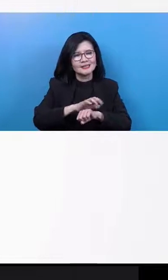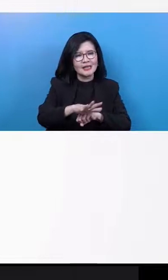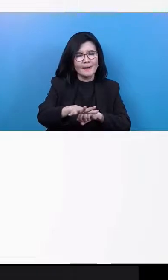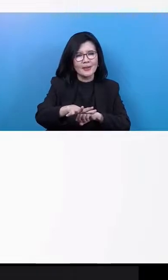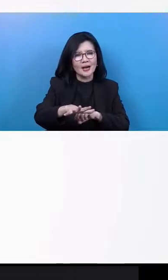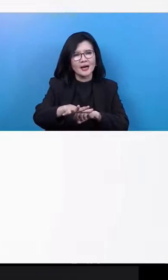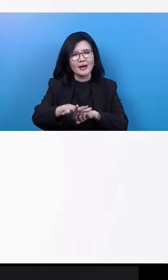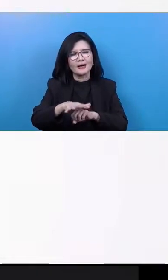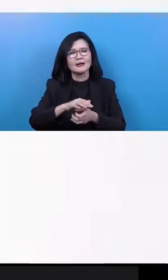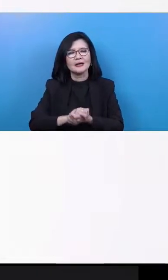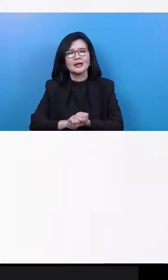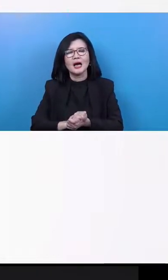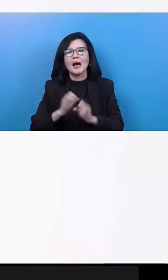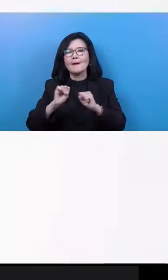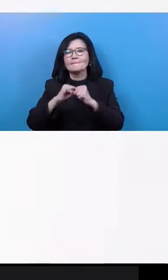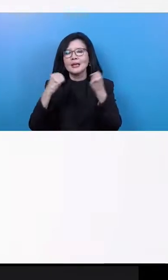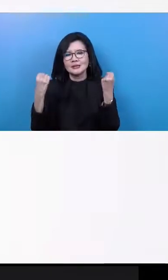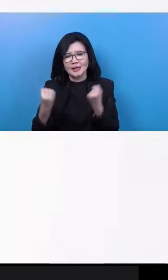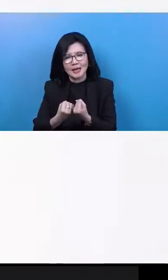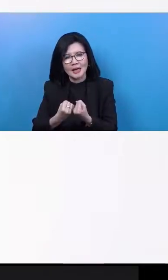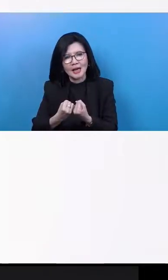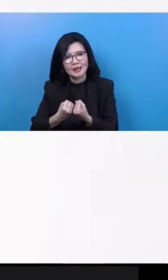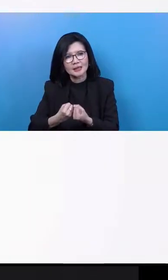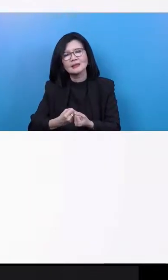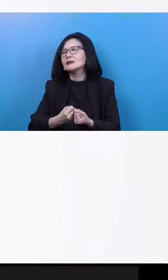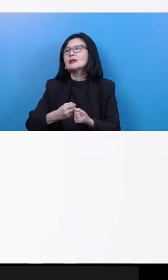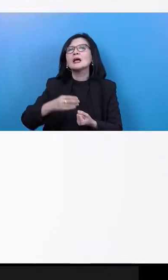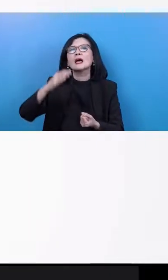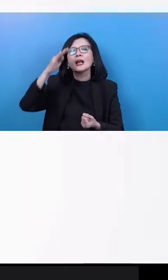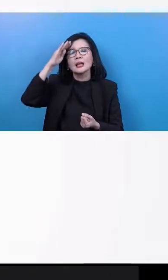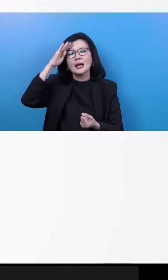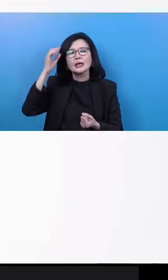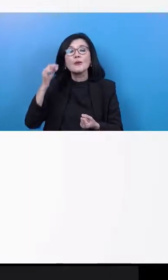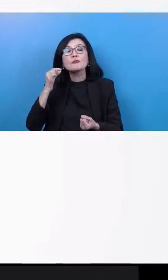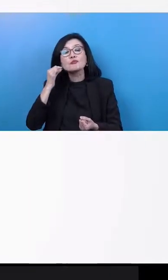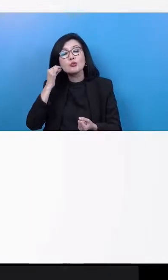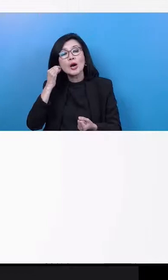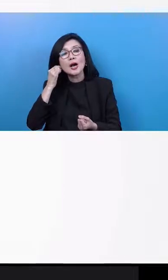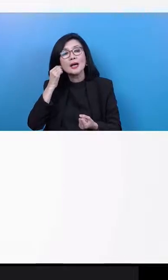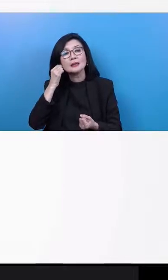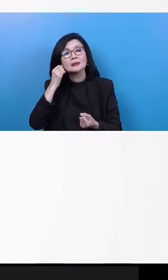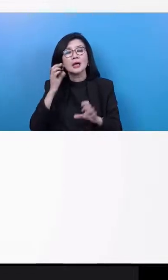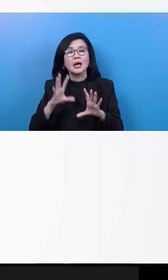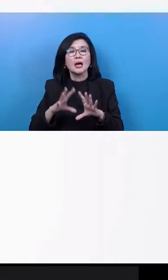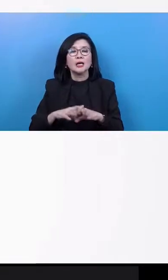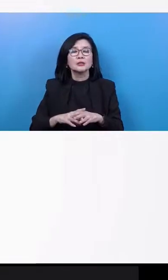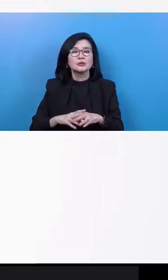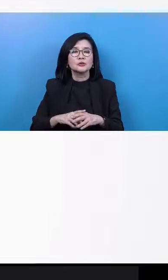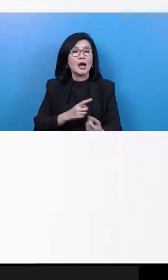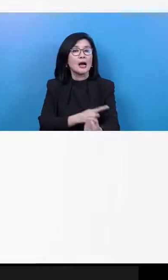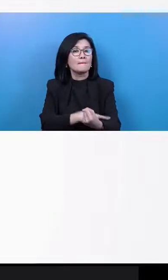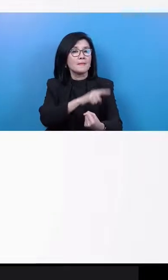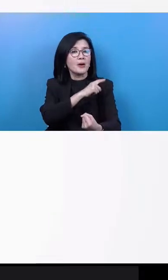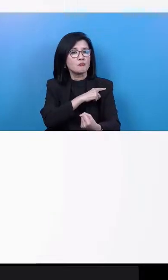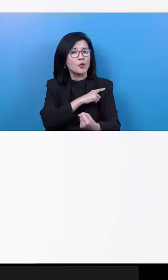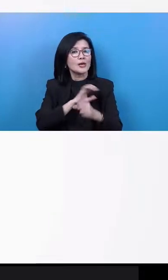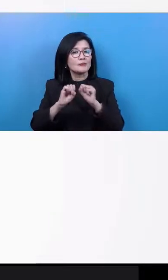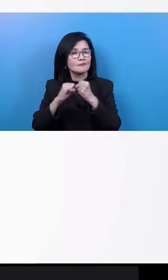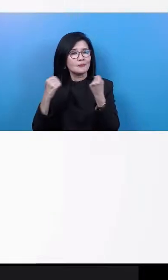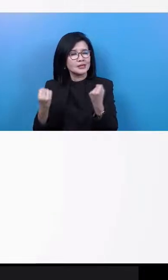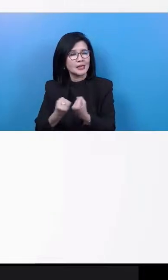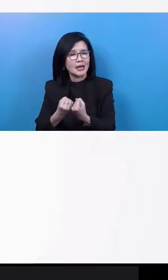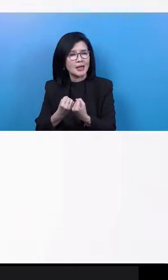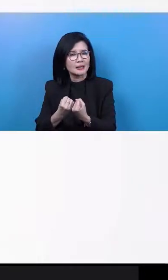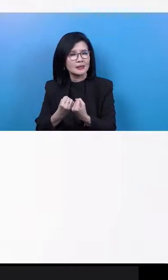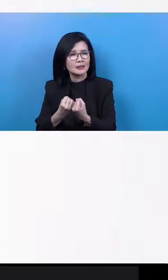la información también que generara instrumentos y herramientas y metodologías que nos permitieran coordinarnos de